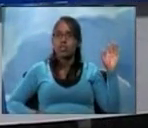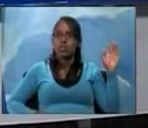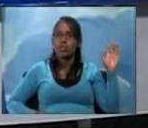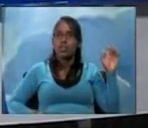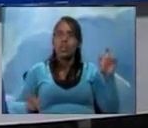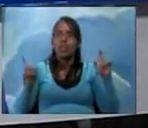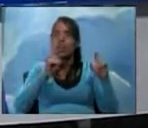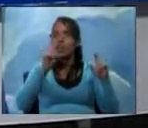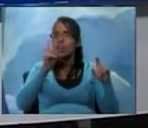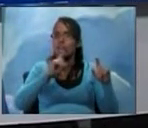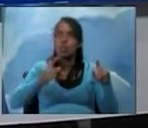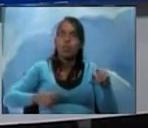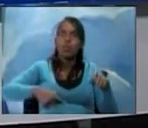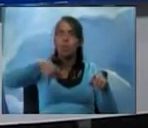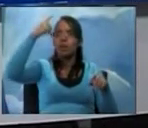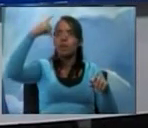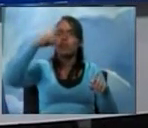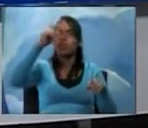Soy de Cristo.